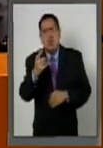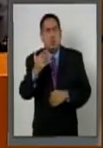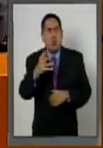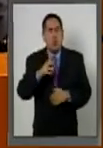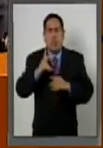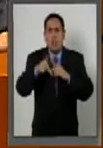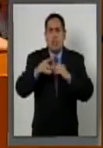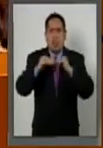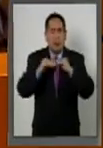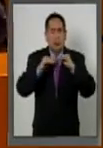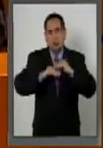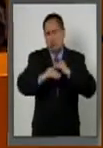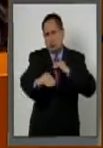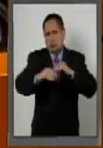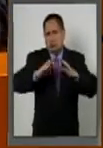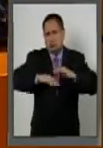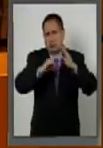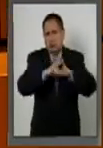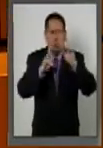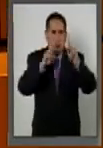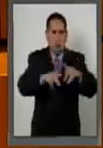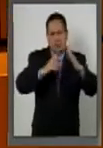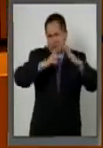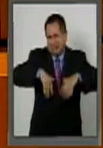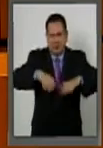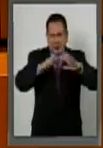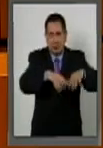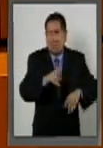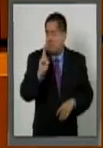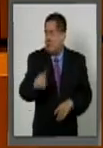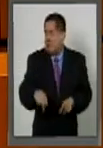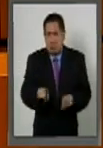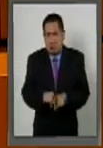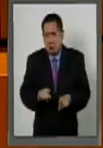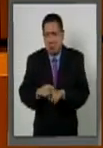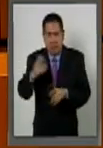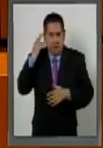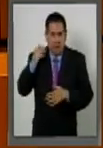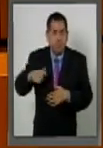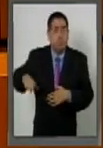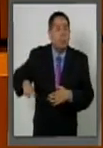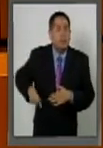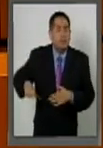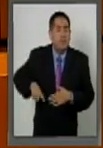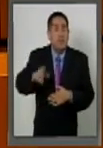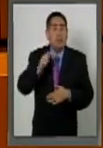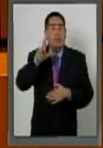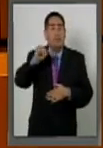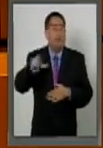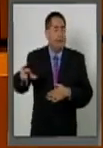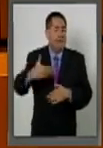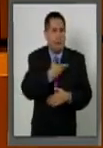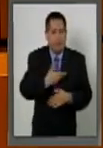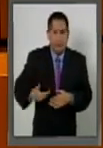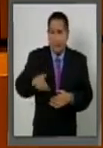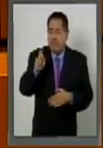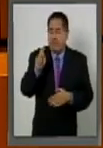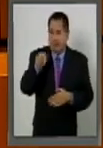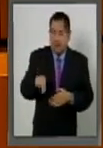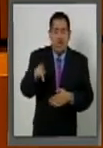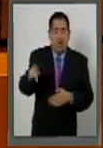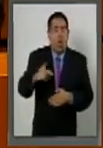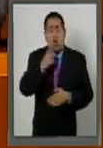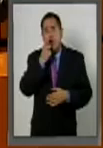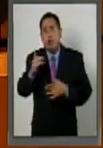tramos carreteros y puentes que se habían caído y el compromiso del gobierno de enrique peña nieto- no